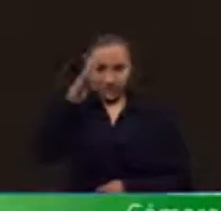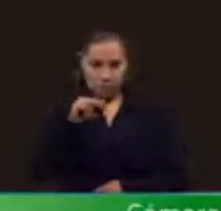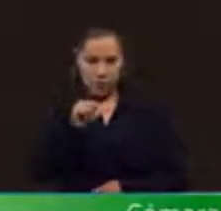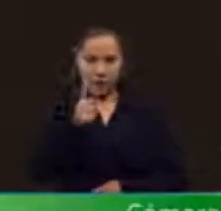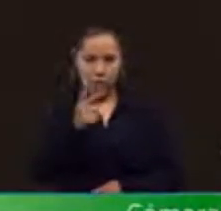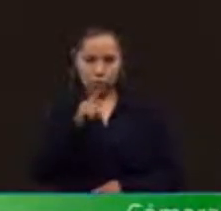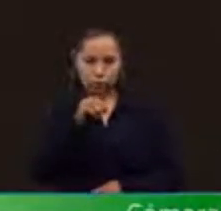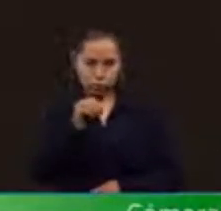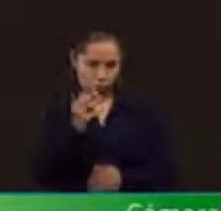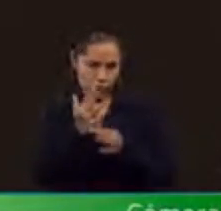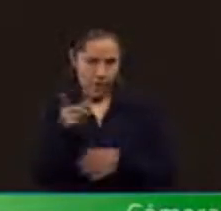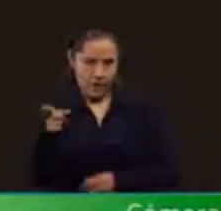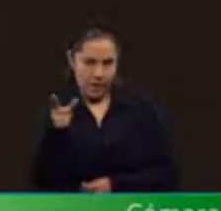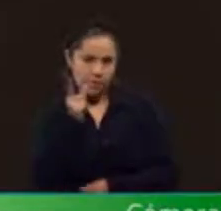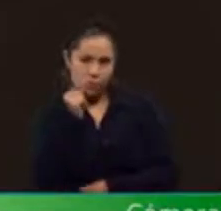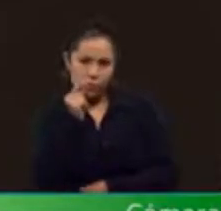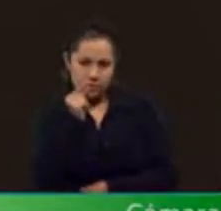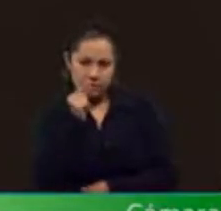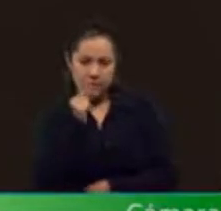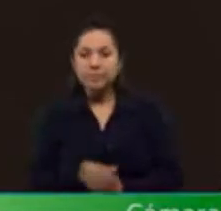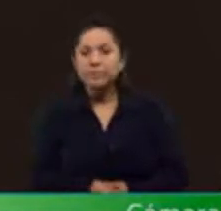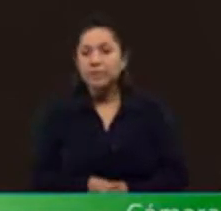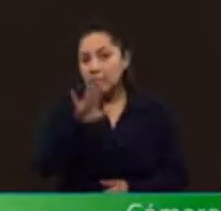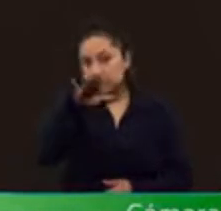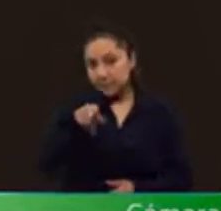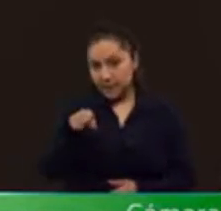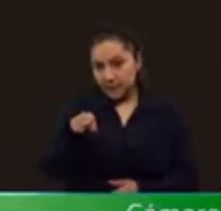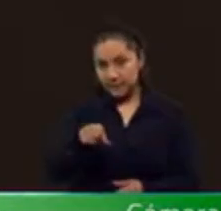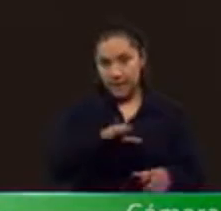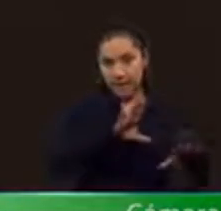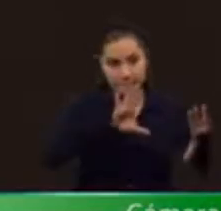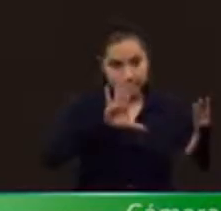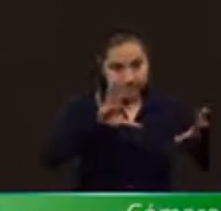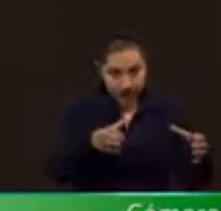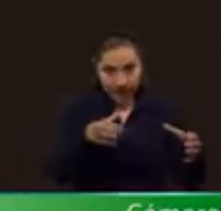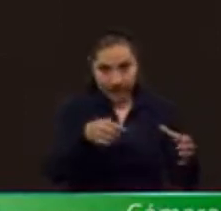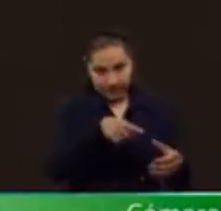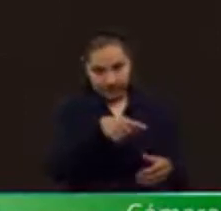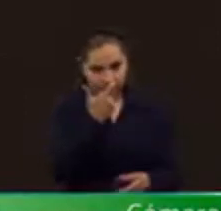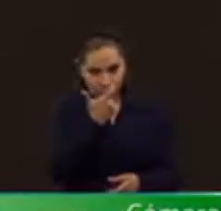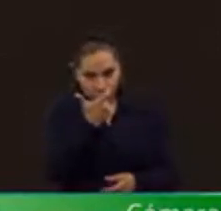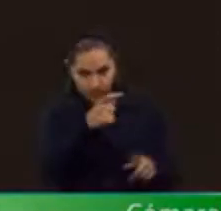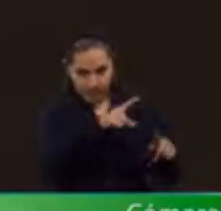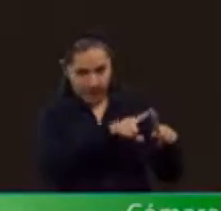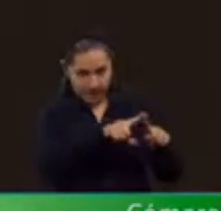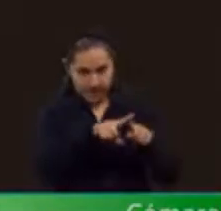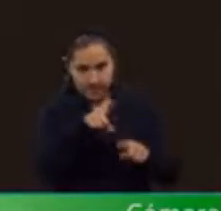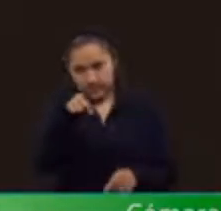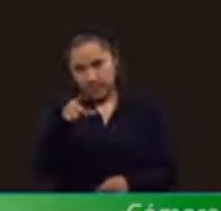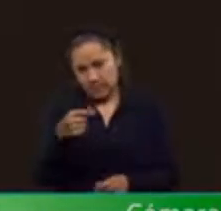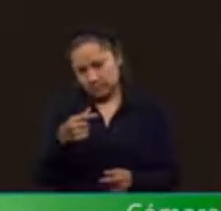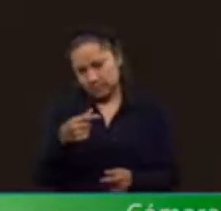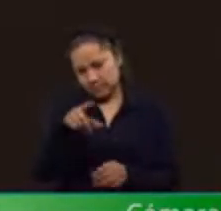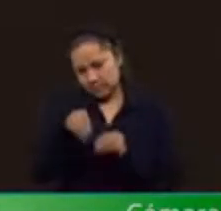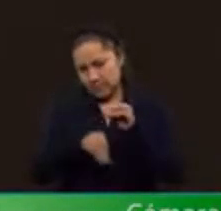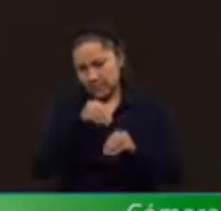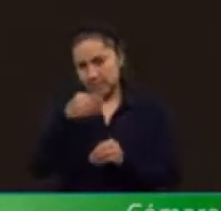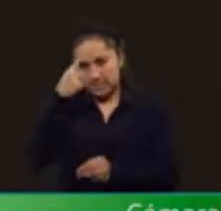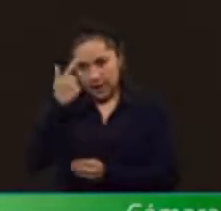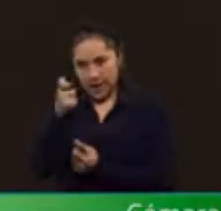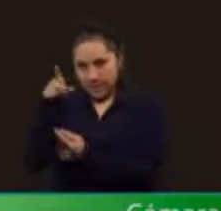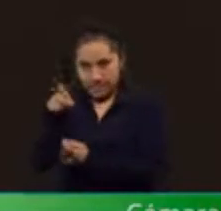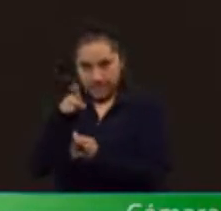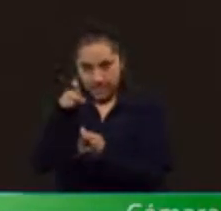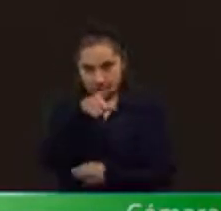paquete, estas leyes y la miscelánea que han aprobado hoy están basados totalmente en números